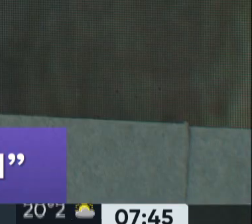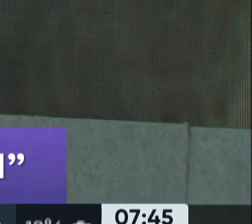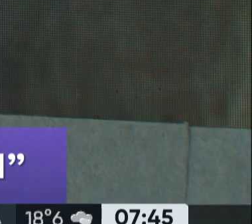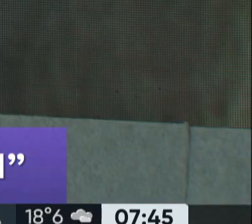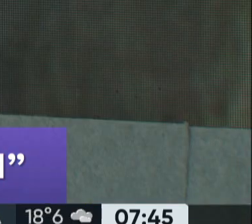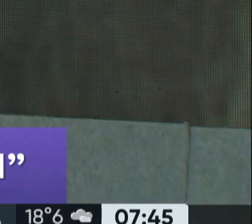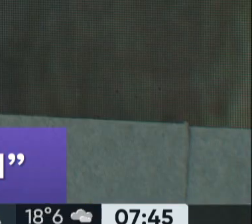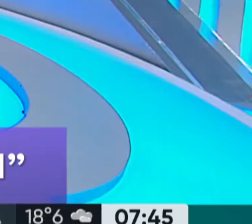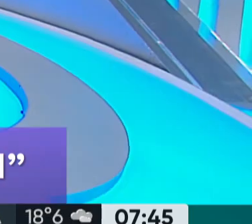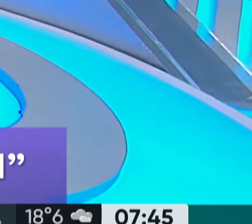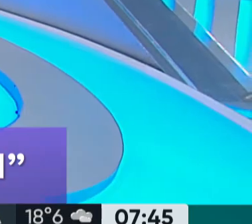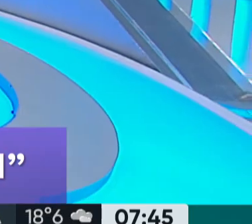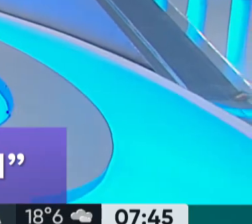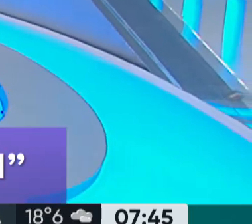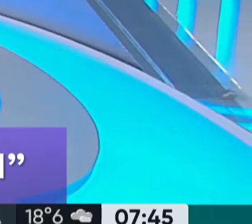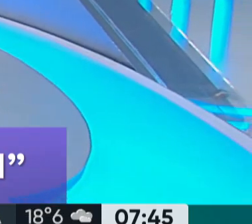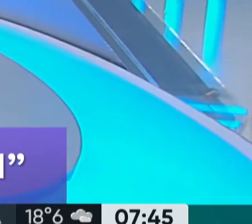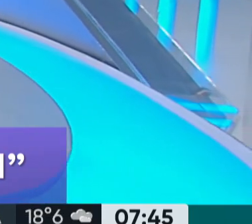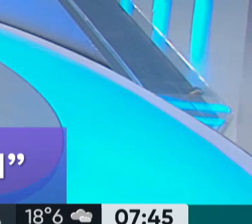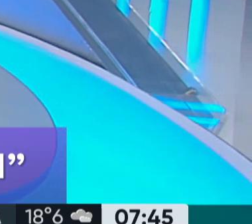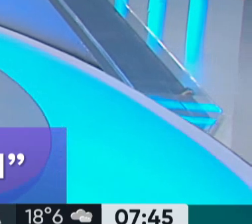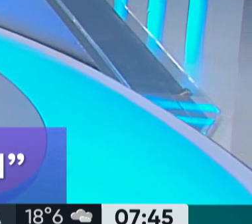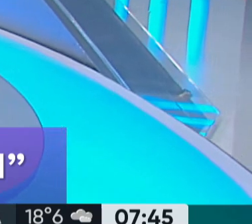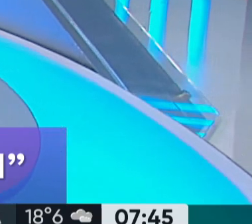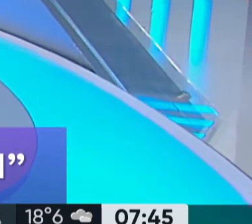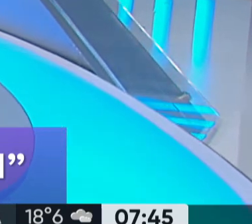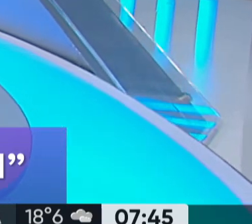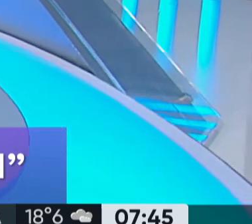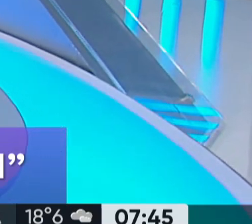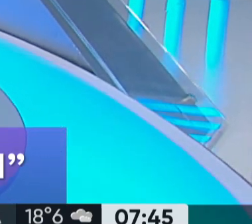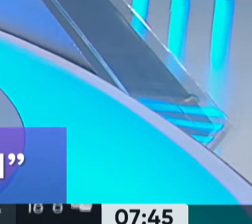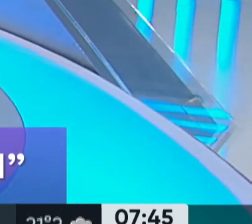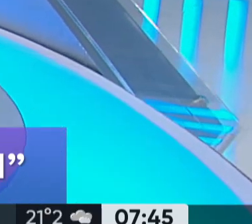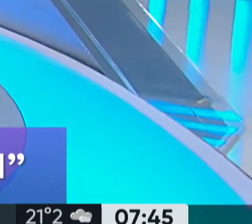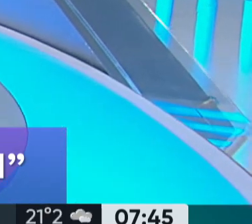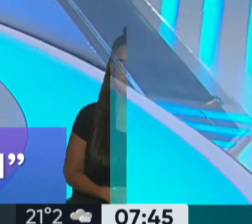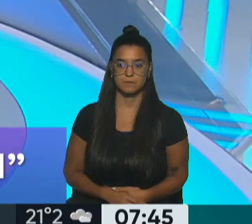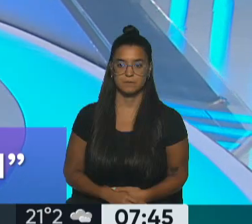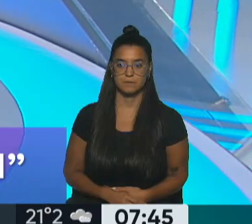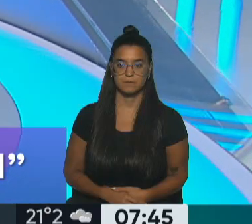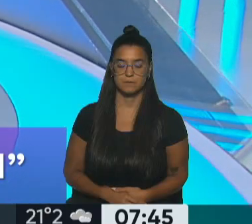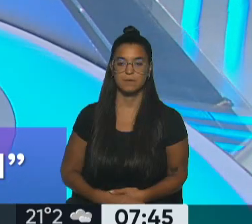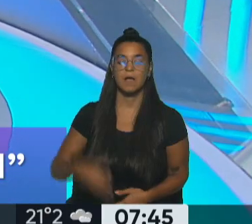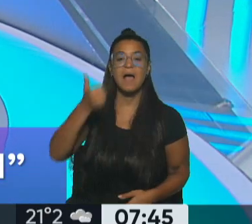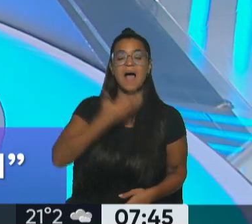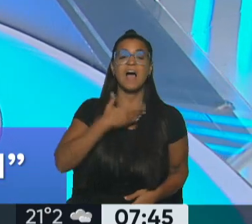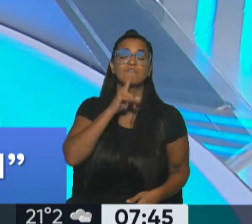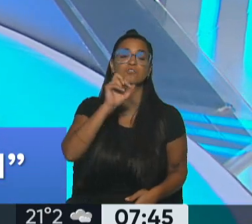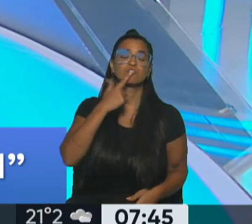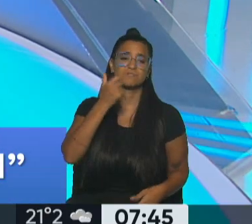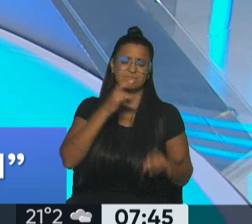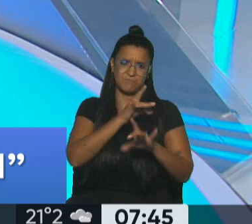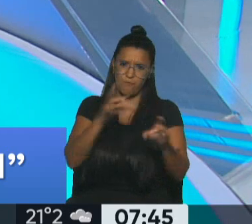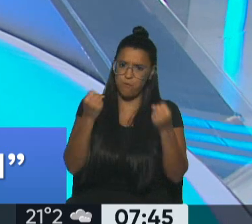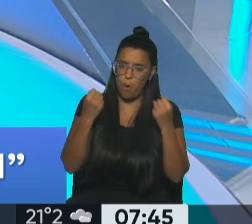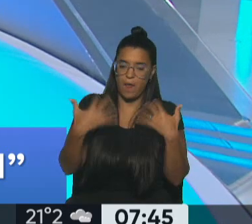comerciando el mundo no quiere infectar su su rodeo y la aftosa es altamente contagiosa